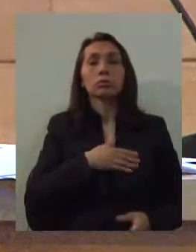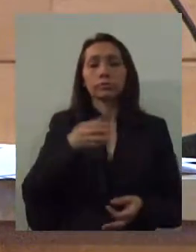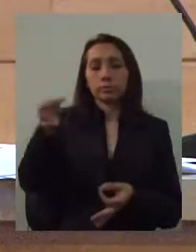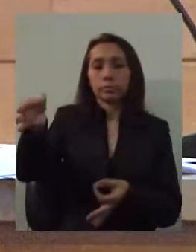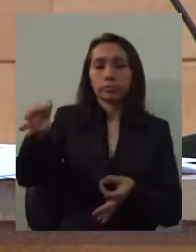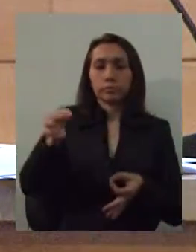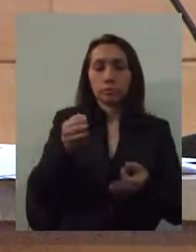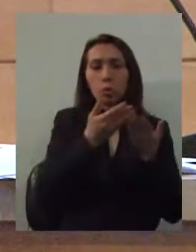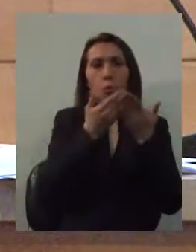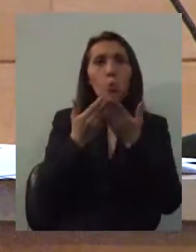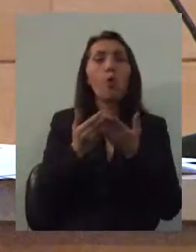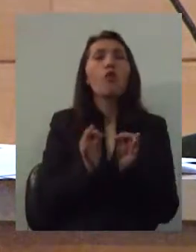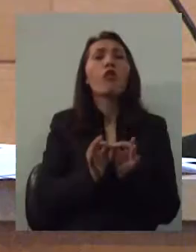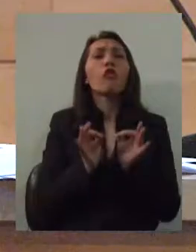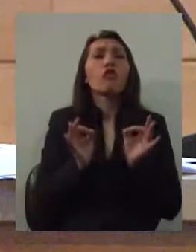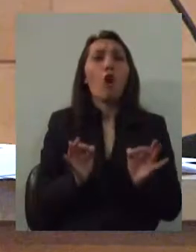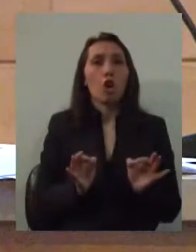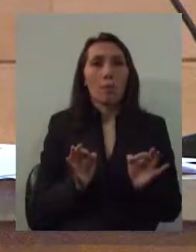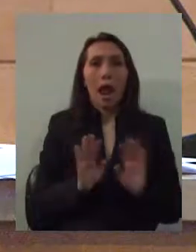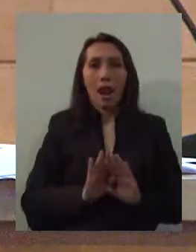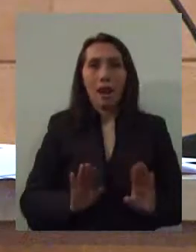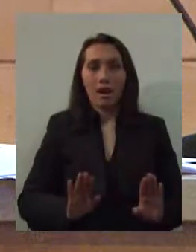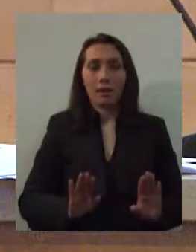hacer un estudio formal.